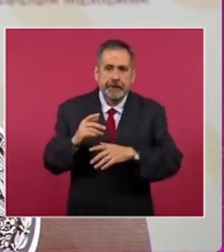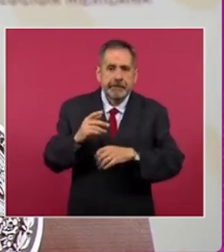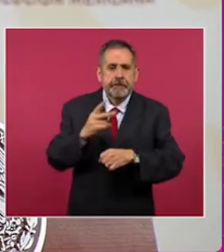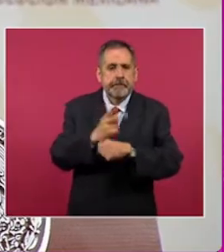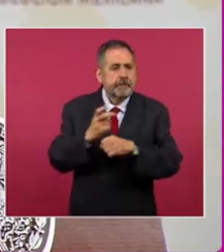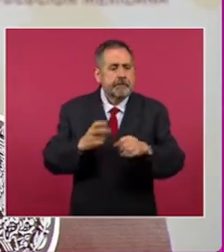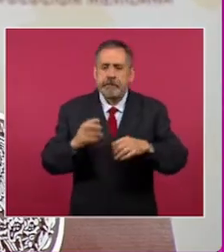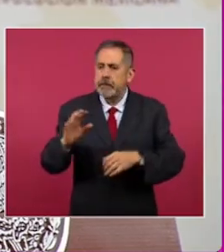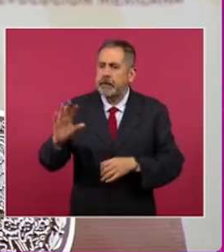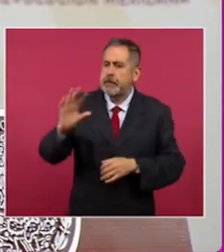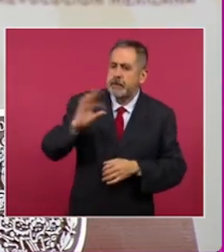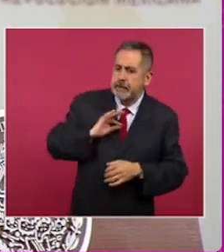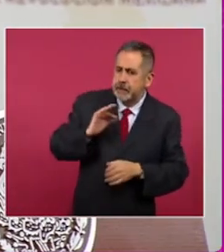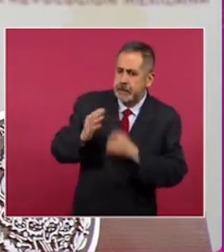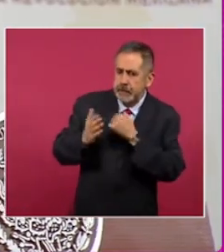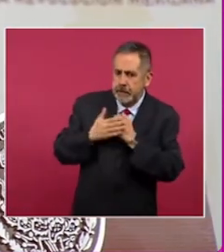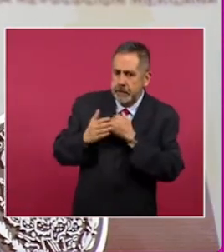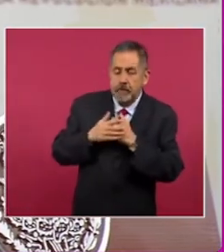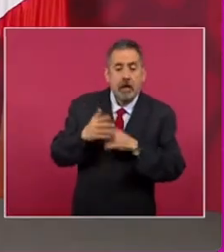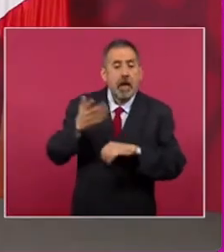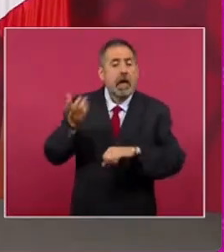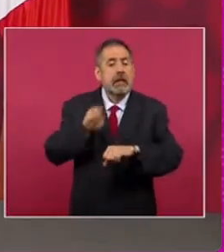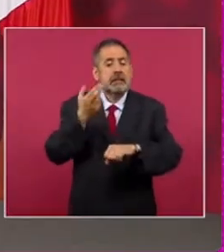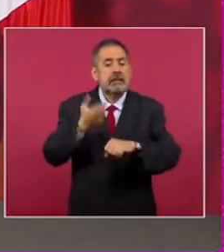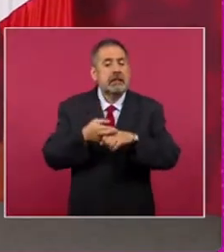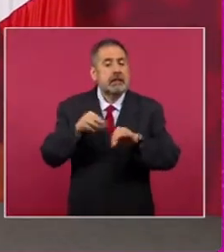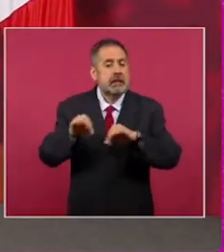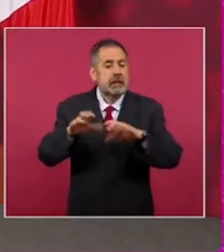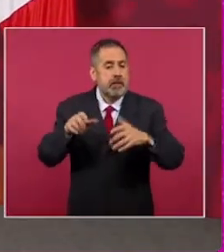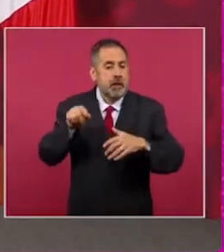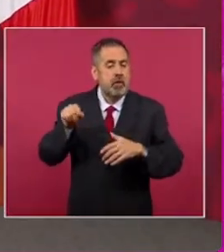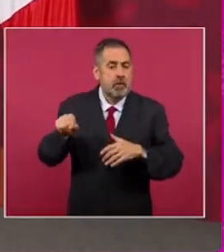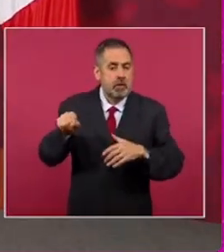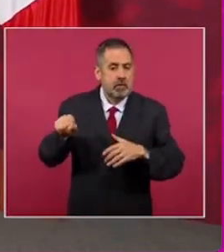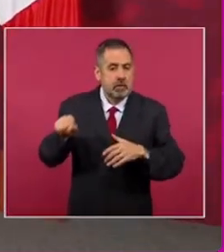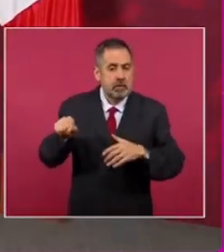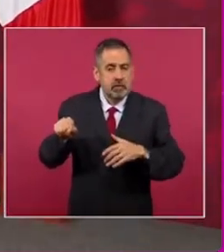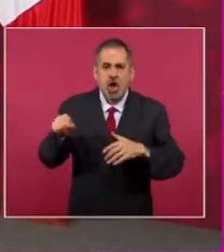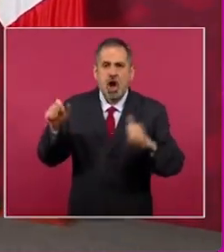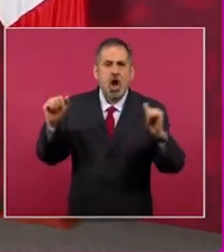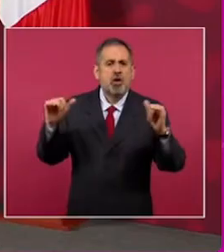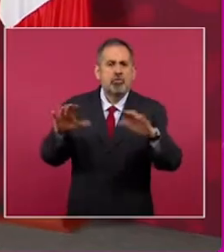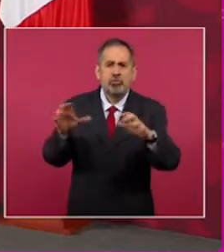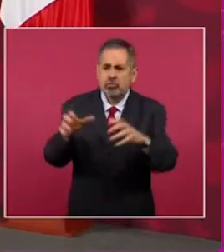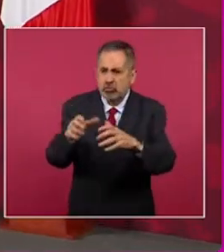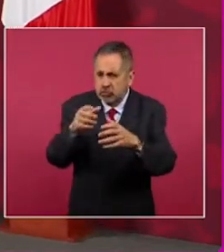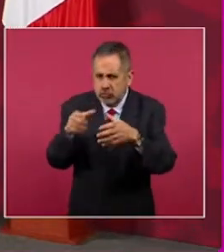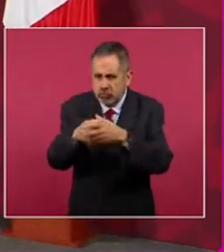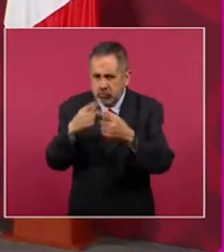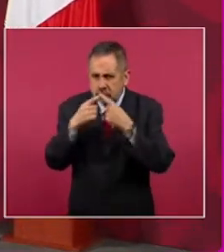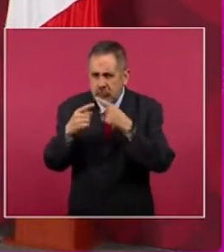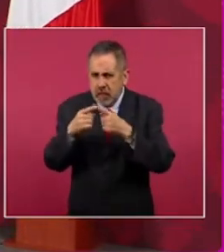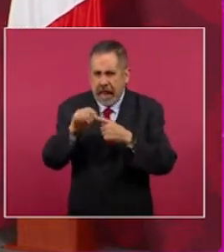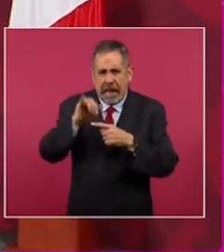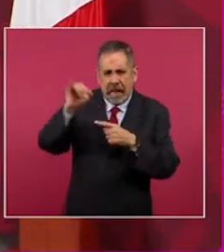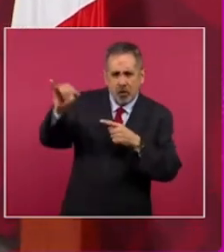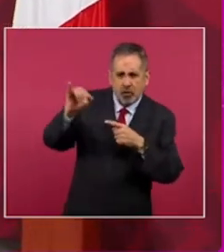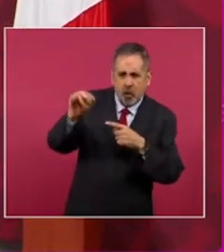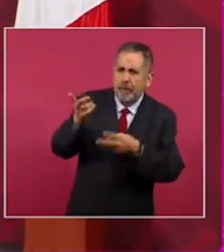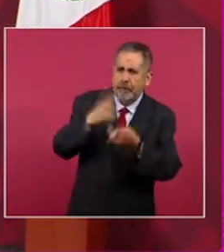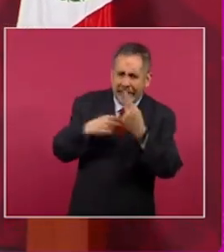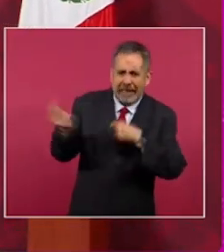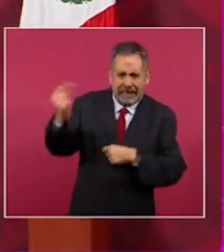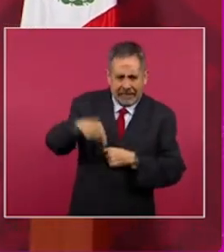me informó la secretaria de Trabajo que se iban a reunir y les dije, si no están muy lejos,